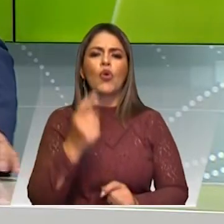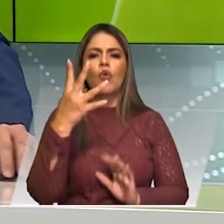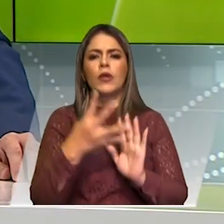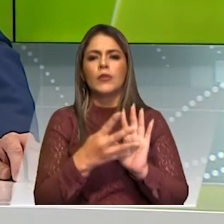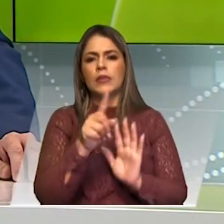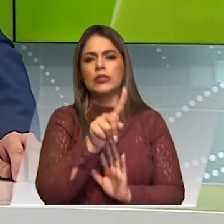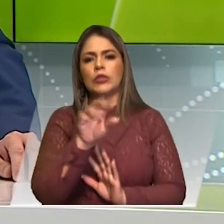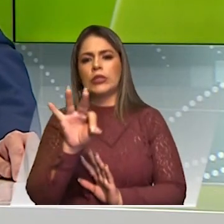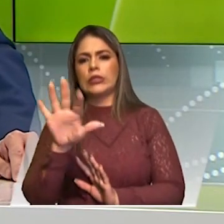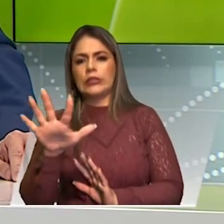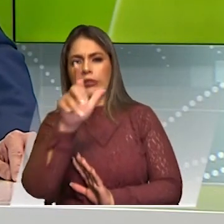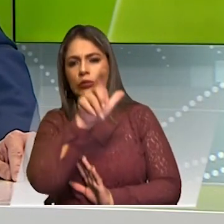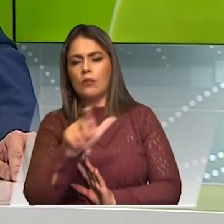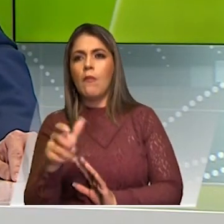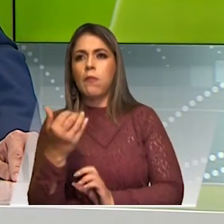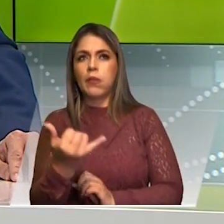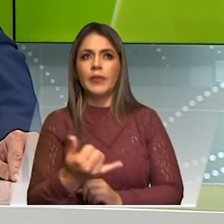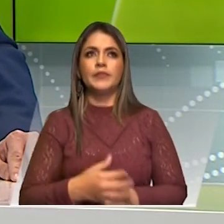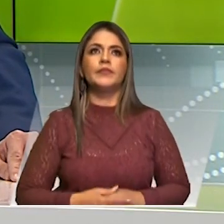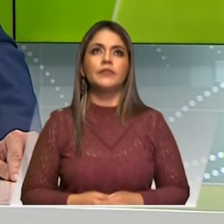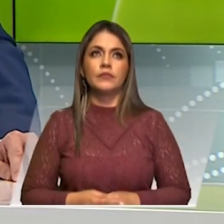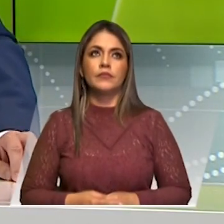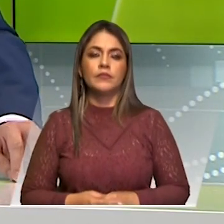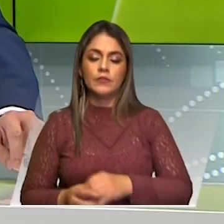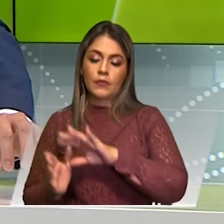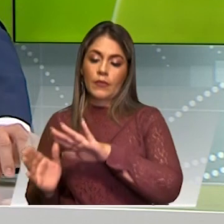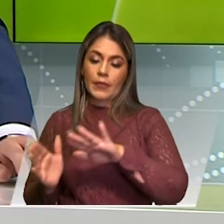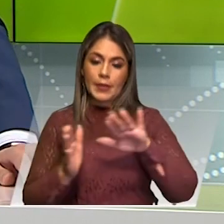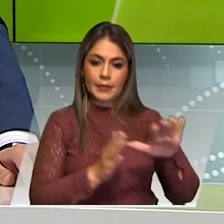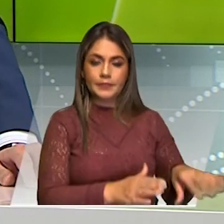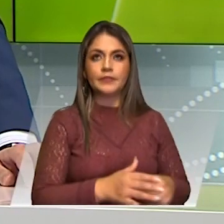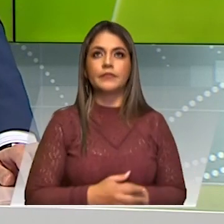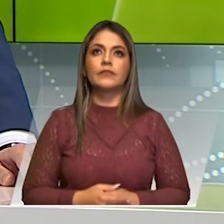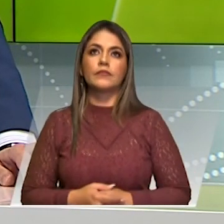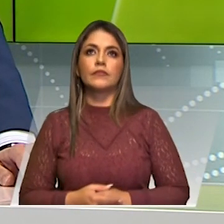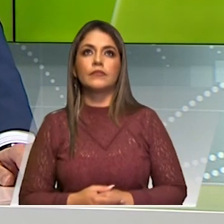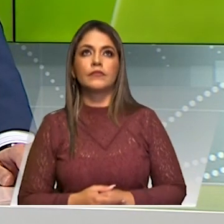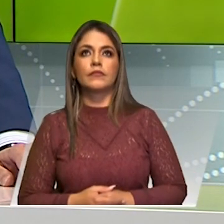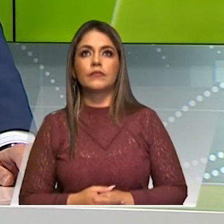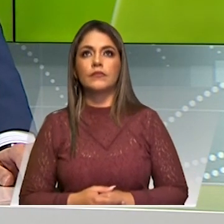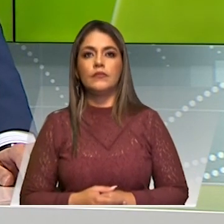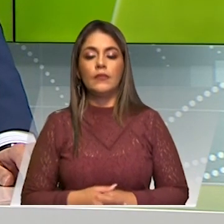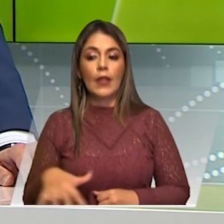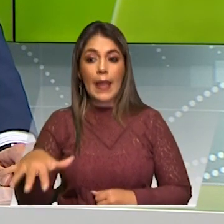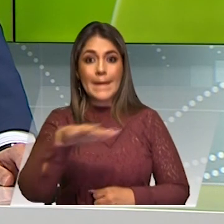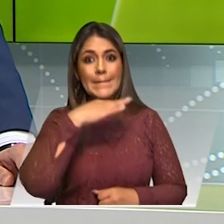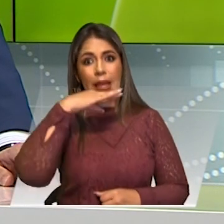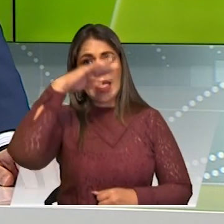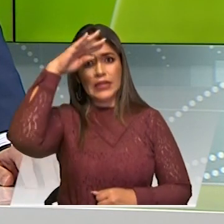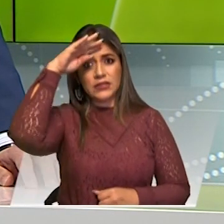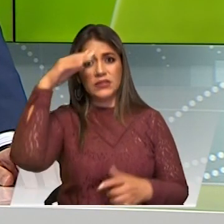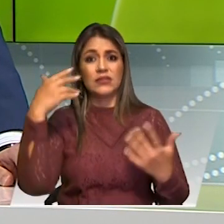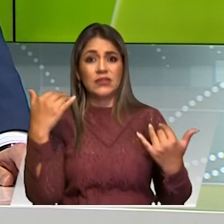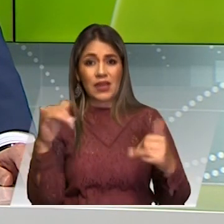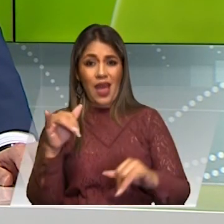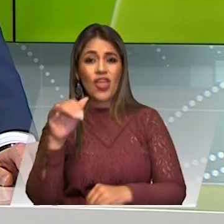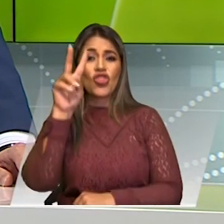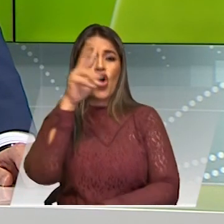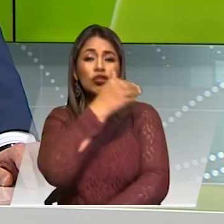medellín alcanzó 2 millones de vacunas contra el jove y 19 aplicadas medellín ha puesto 900